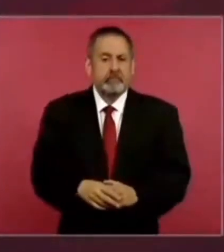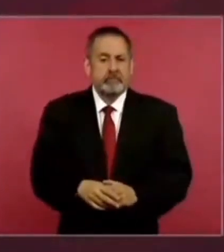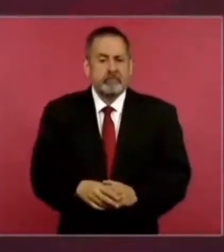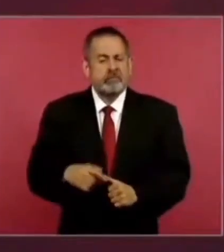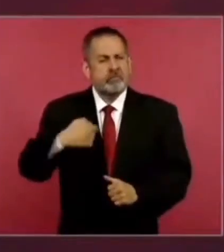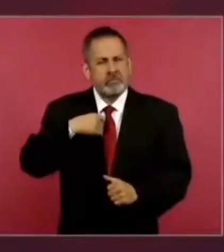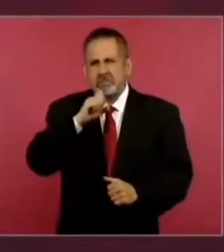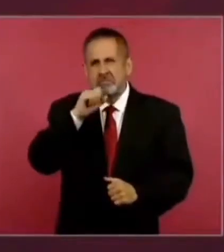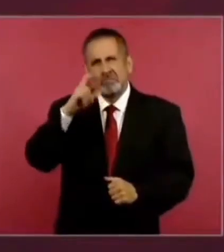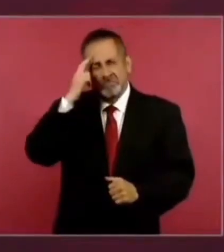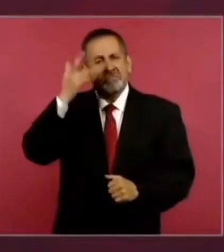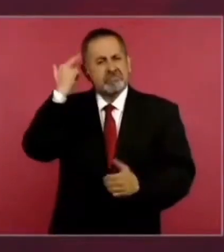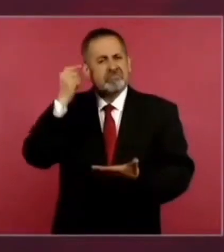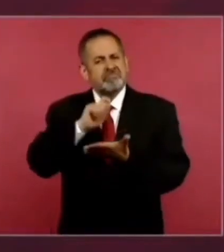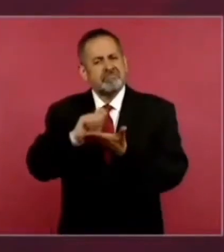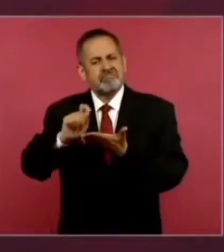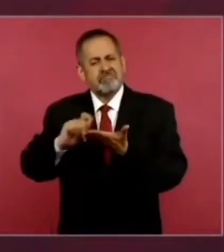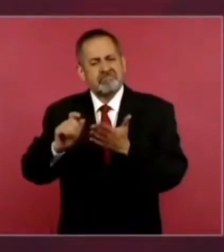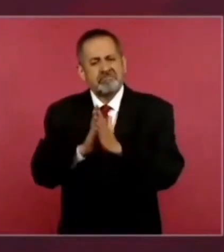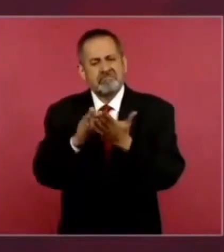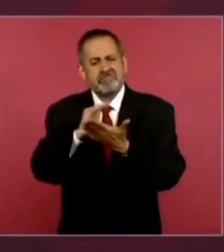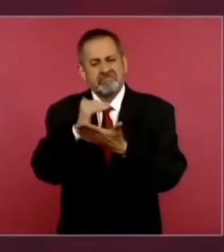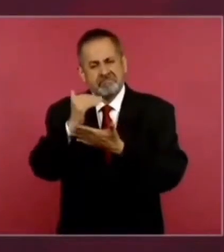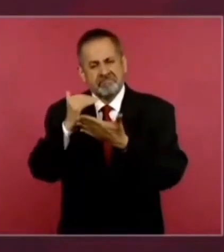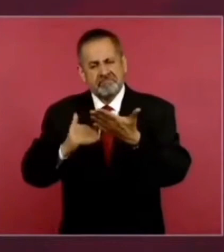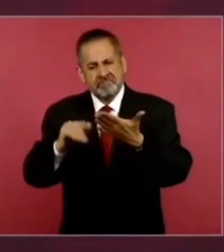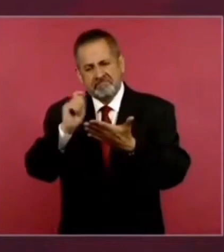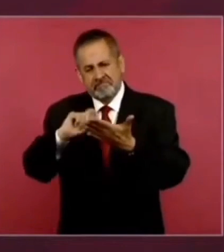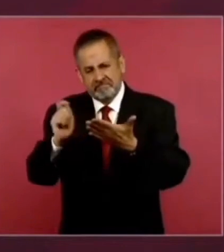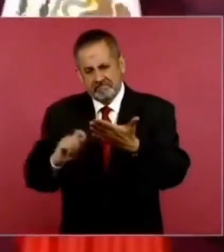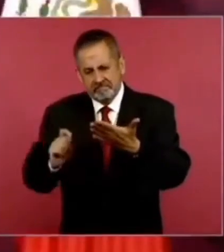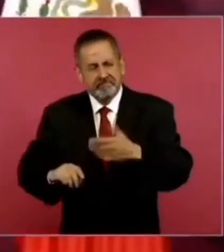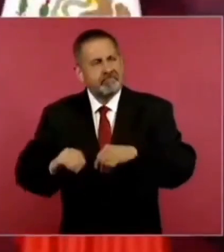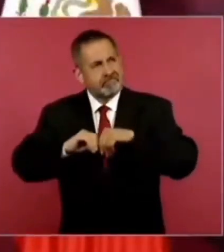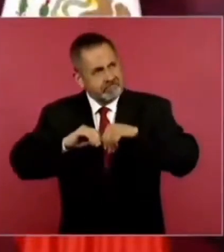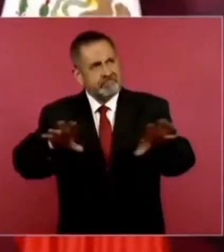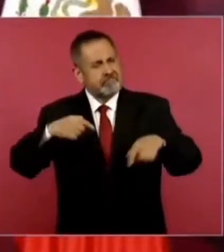hasta lo escribí en su momento, en un libro.